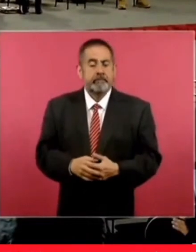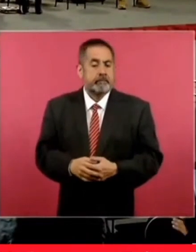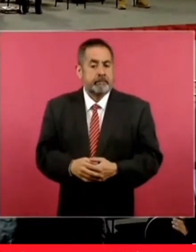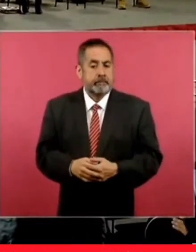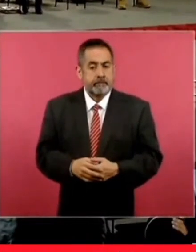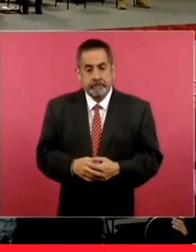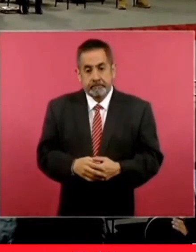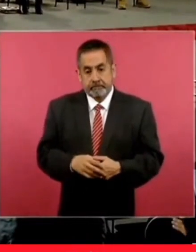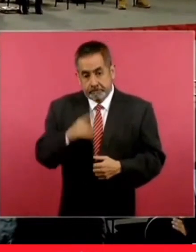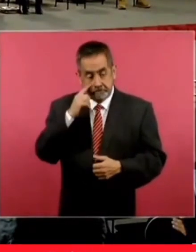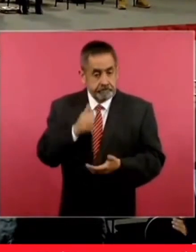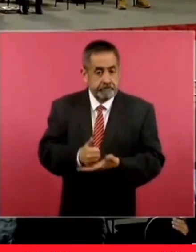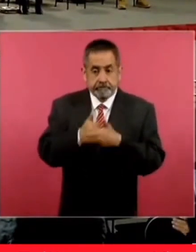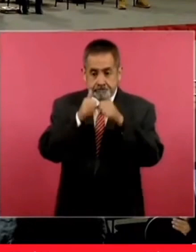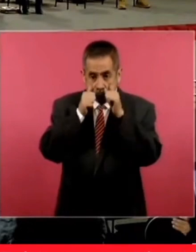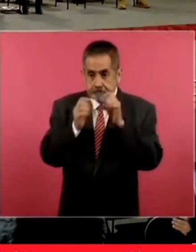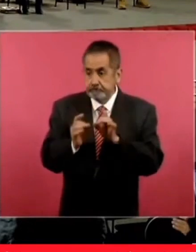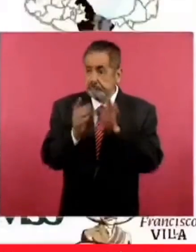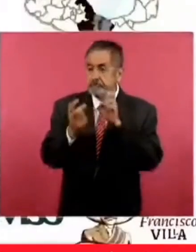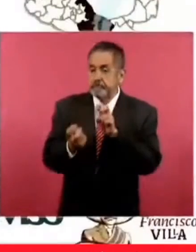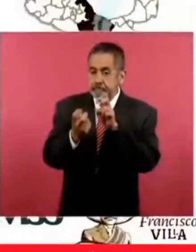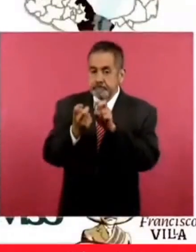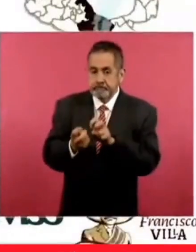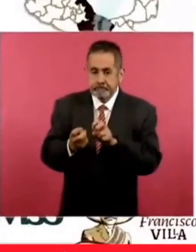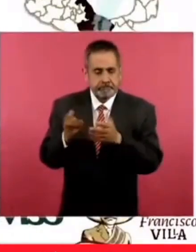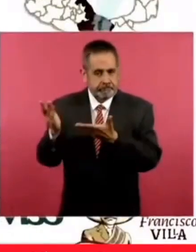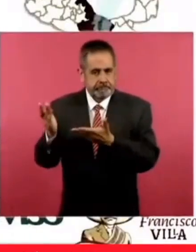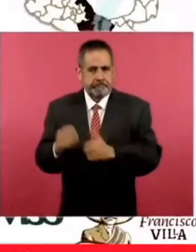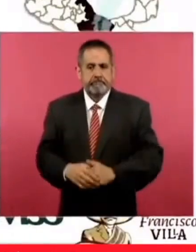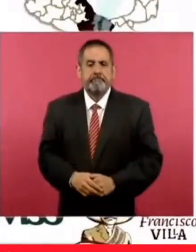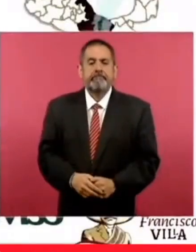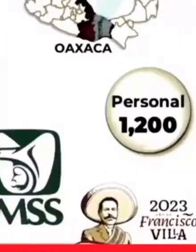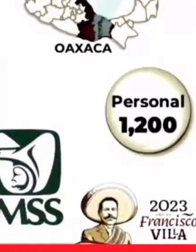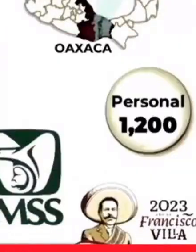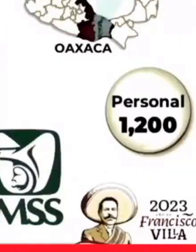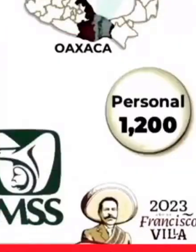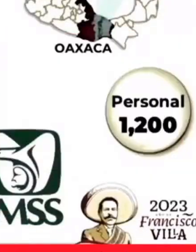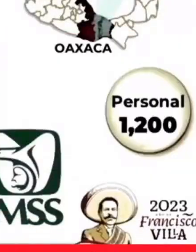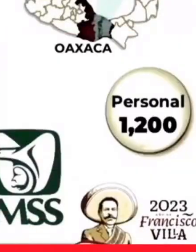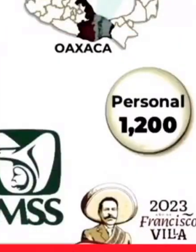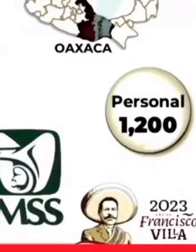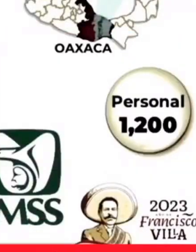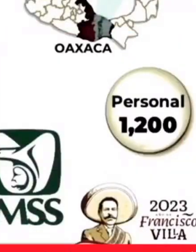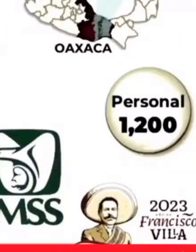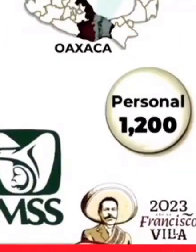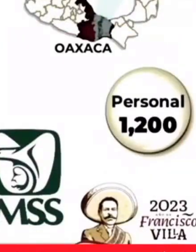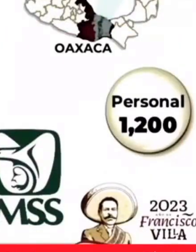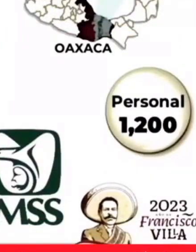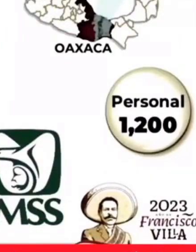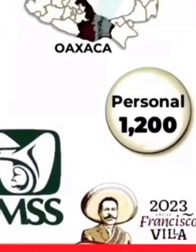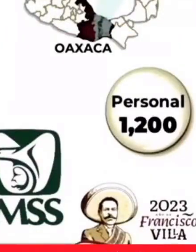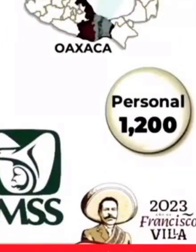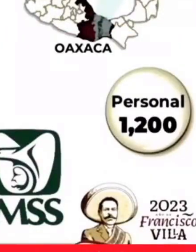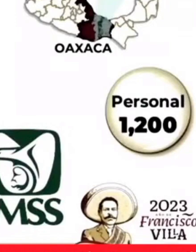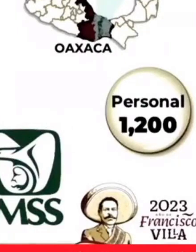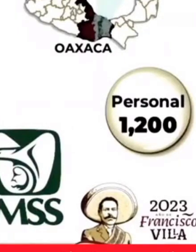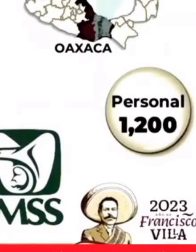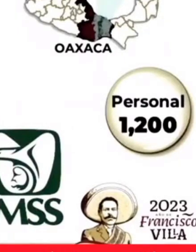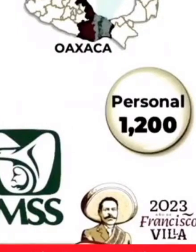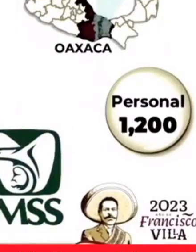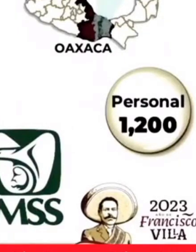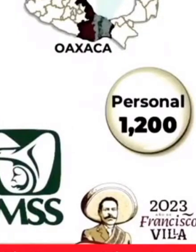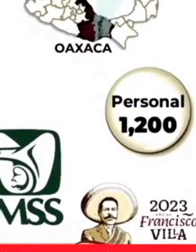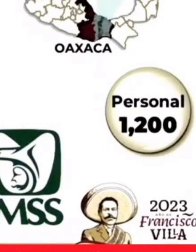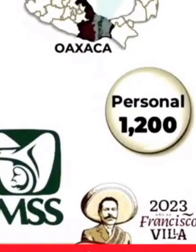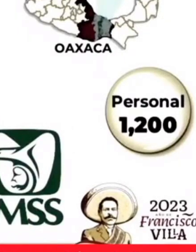la atención médica de primer contacto enfocada a Veracruz y a Oaxaca se han realizado servicios médicos